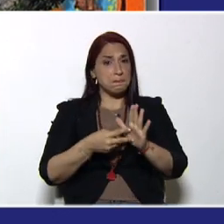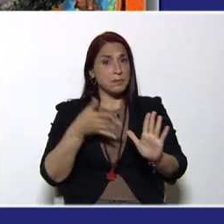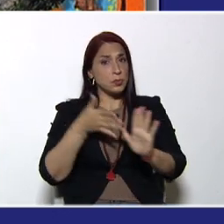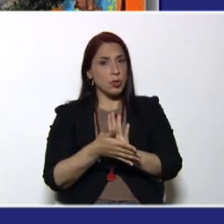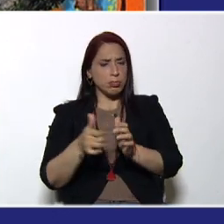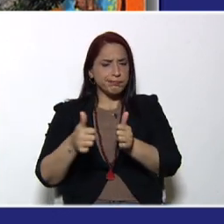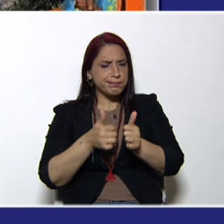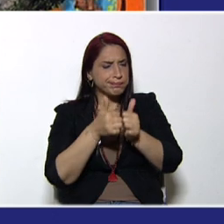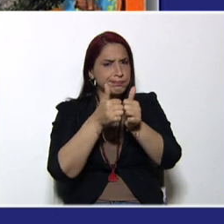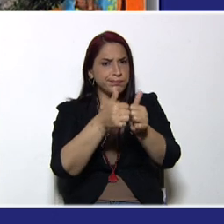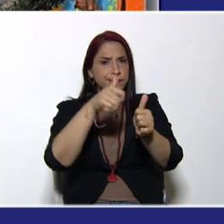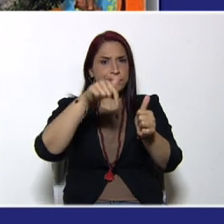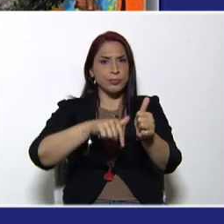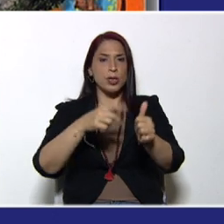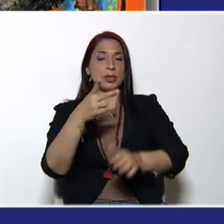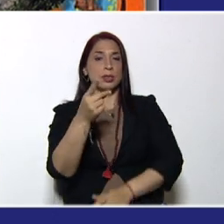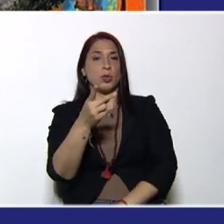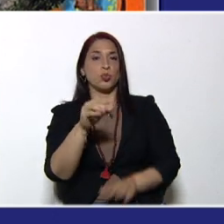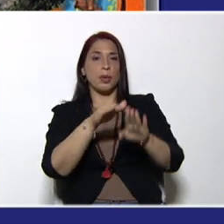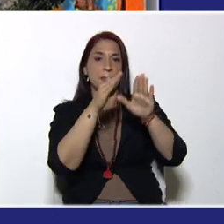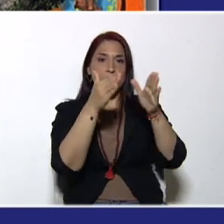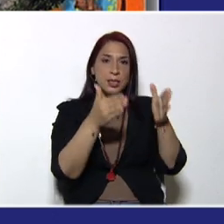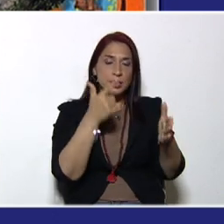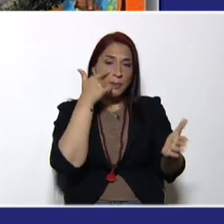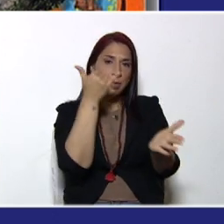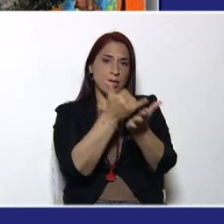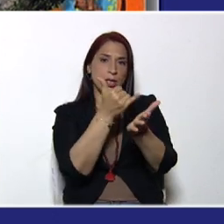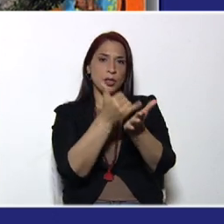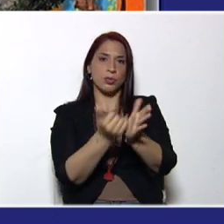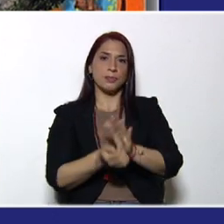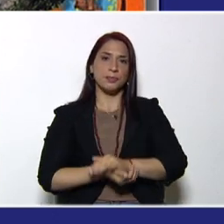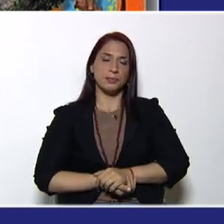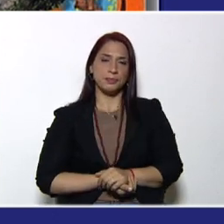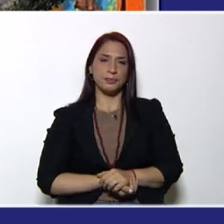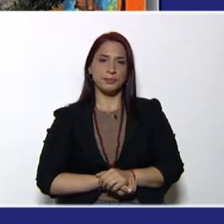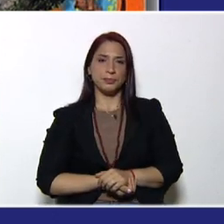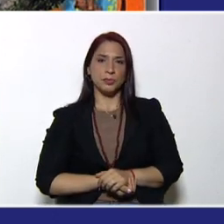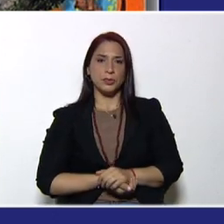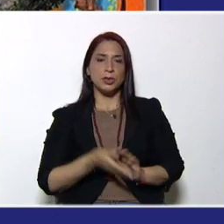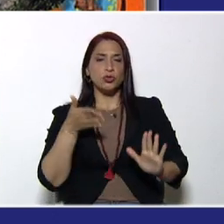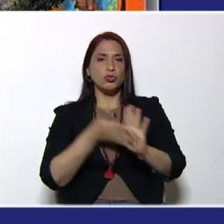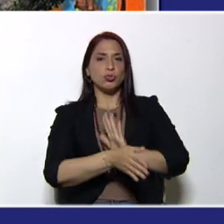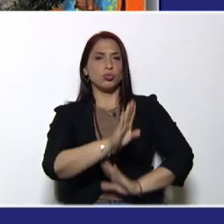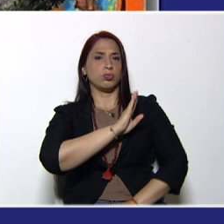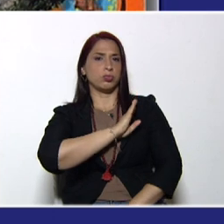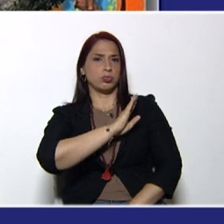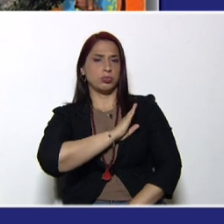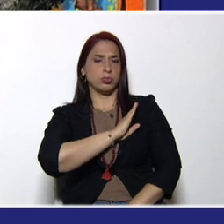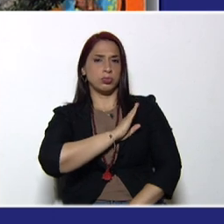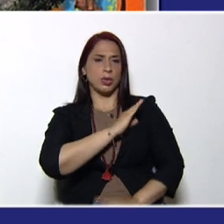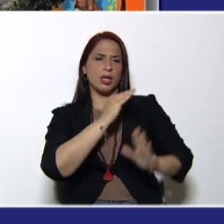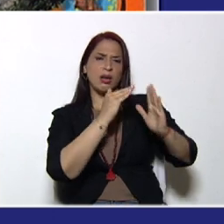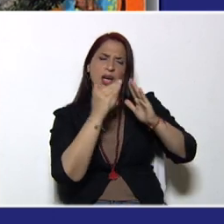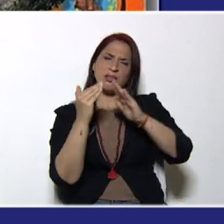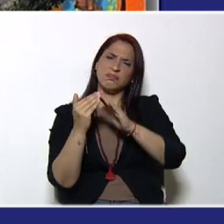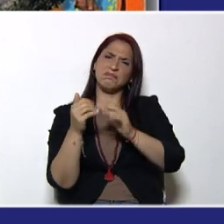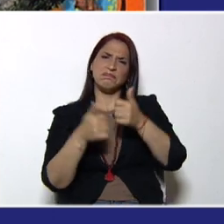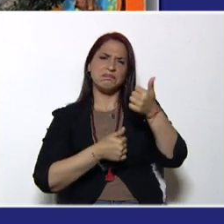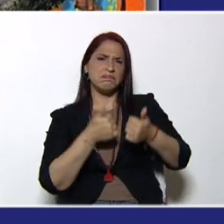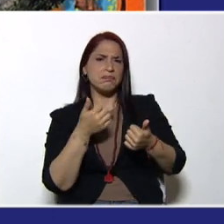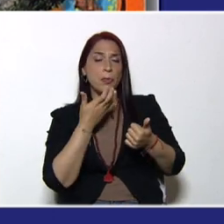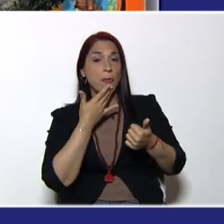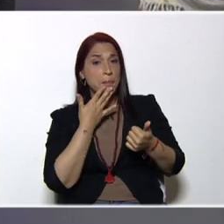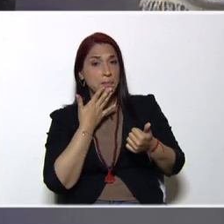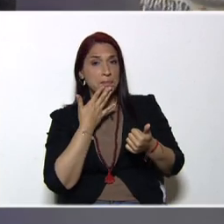está acompañando hoy en la segunda mesa, y vamos a verlo, es el patrimonio de mi casa. De su casa, imagínate. En